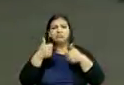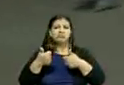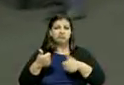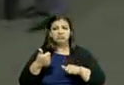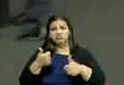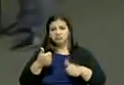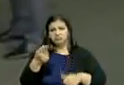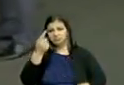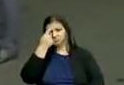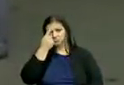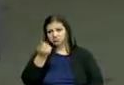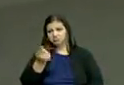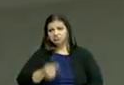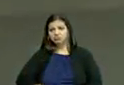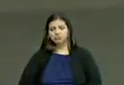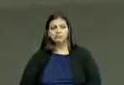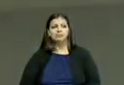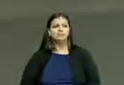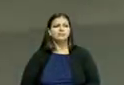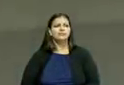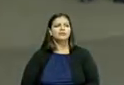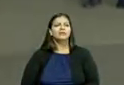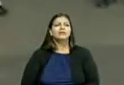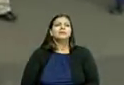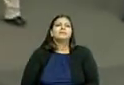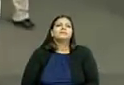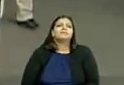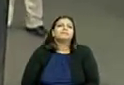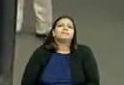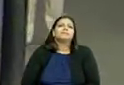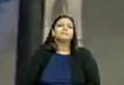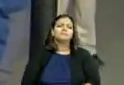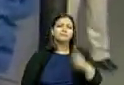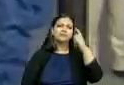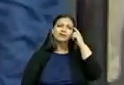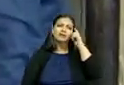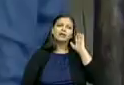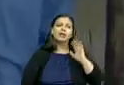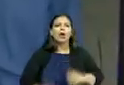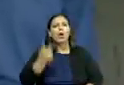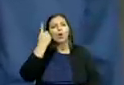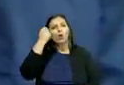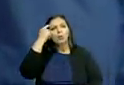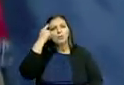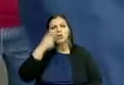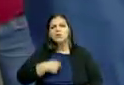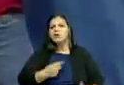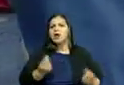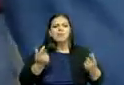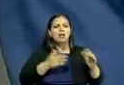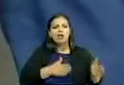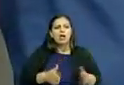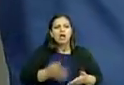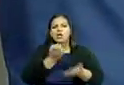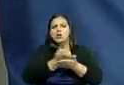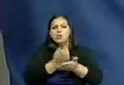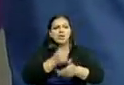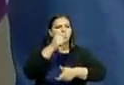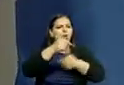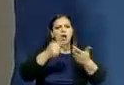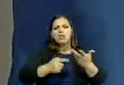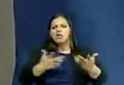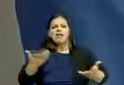que se tomaron muy apresuradamente que tenía que haberse primero estudiado la posición de los aportes de todos y